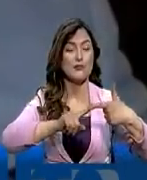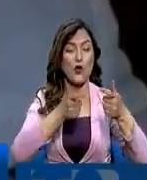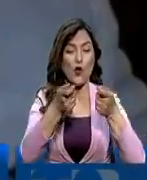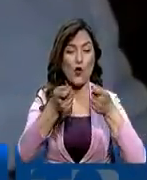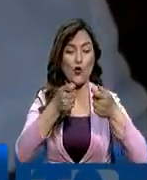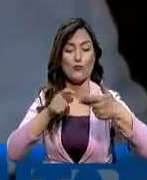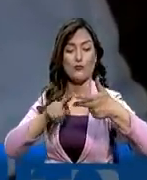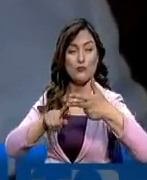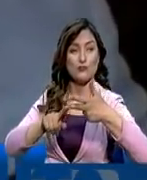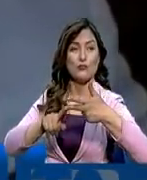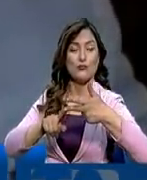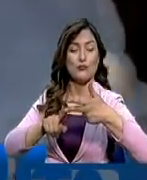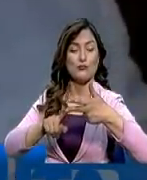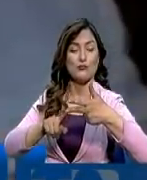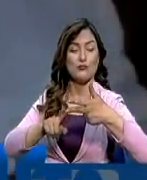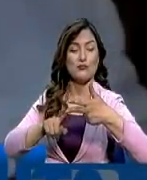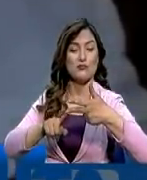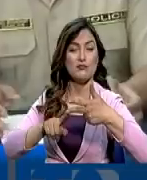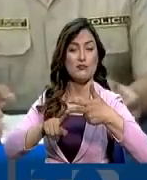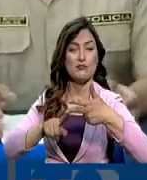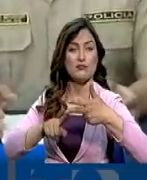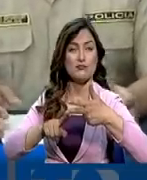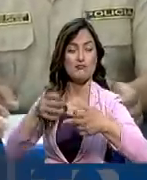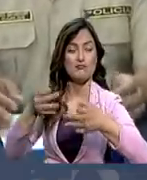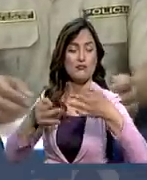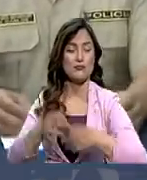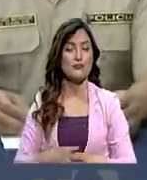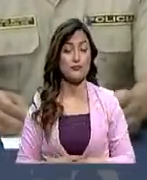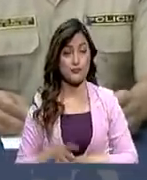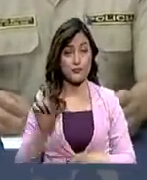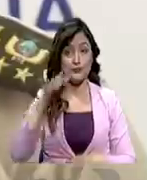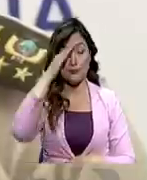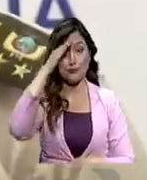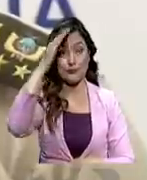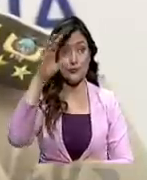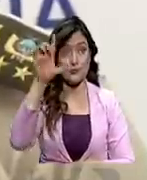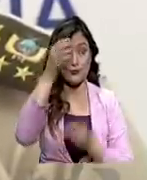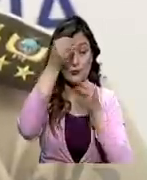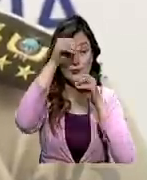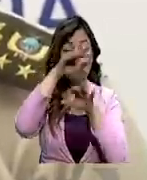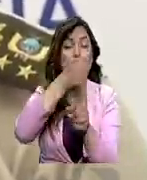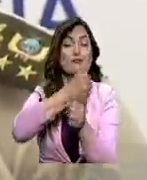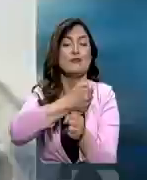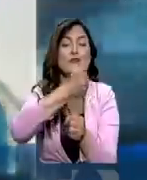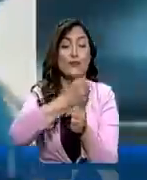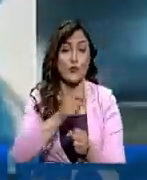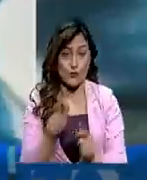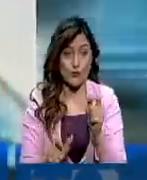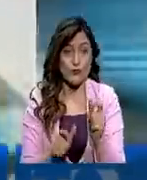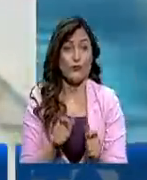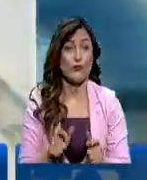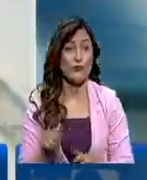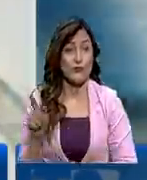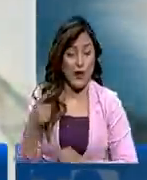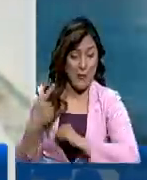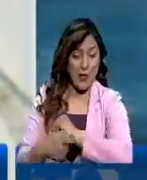control y la penetración del área de justicia. La policía dijo este lunes en una rueda de prensa que están trabajando para que los ciudadanos no